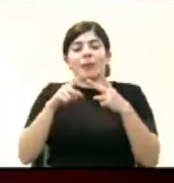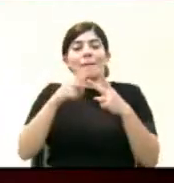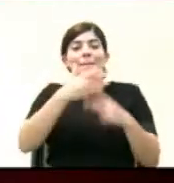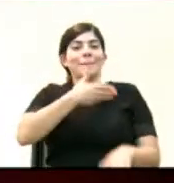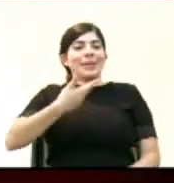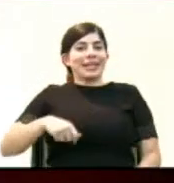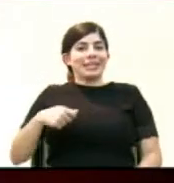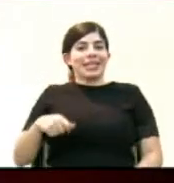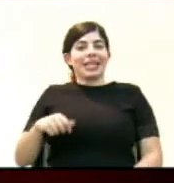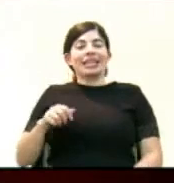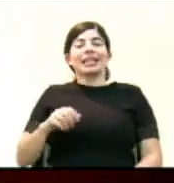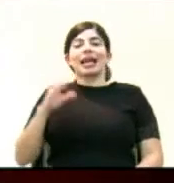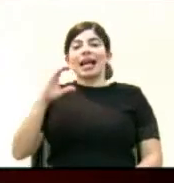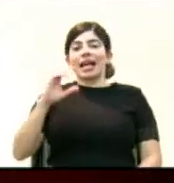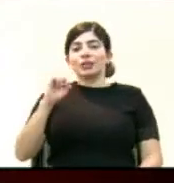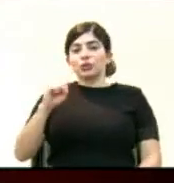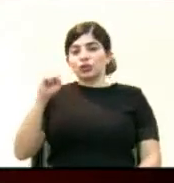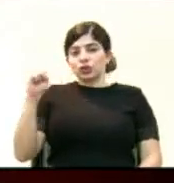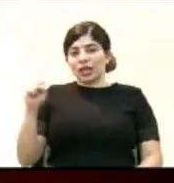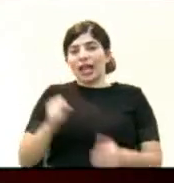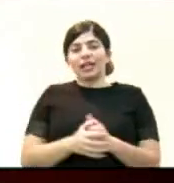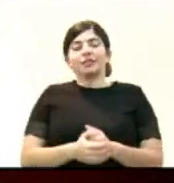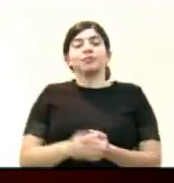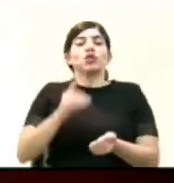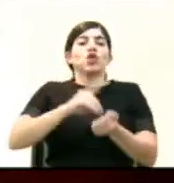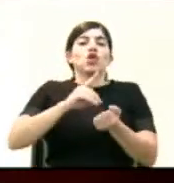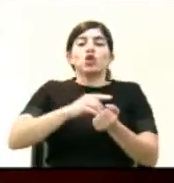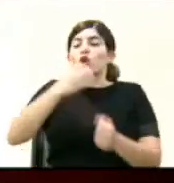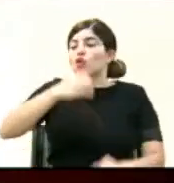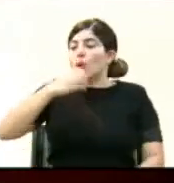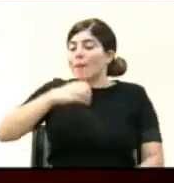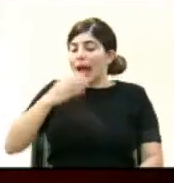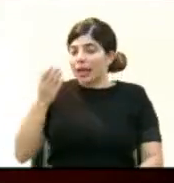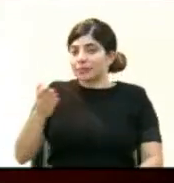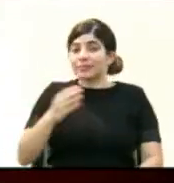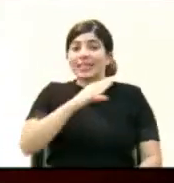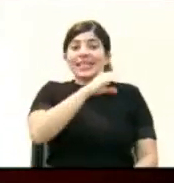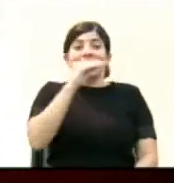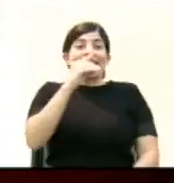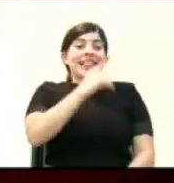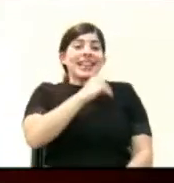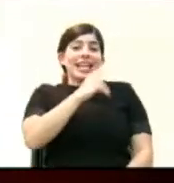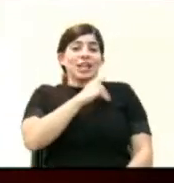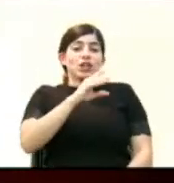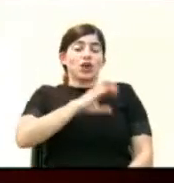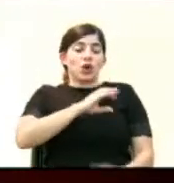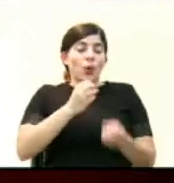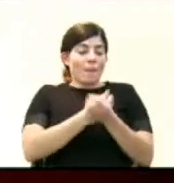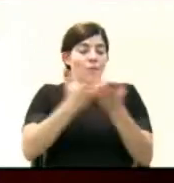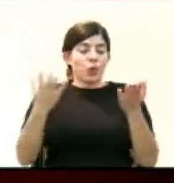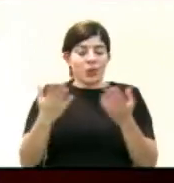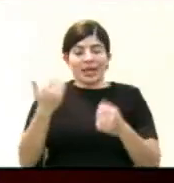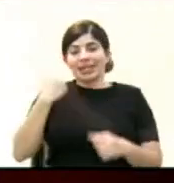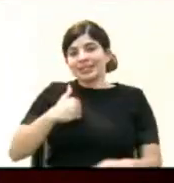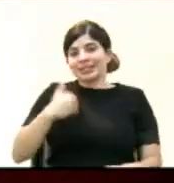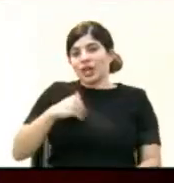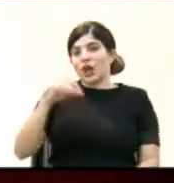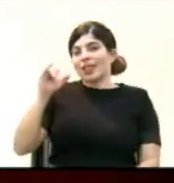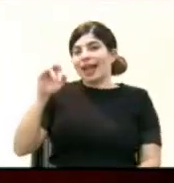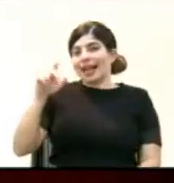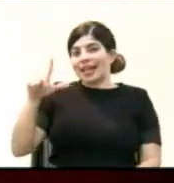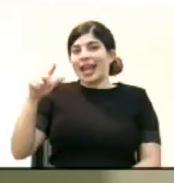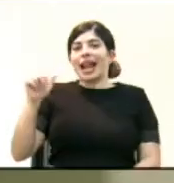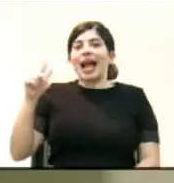presidente ejecutivo de la Caja Costarricense de Seguro Social, el doctor Román Macaya, y del director de la Fuerza Pública, el señor